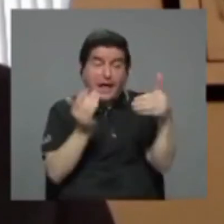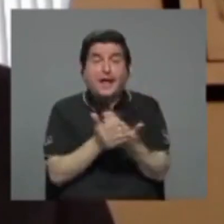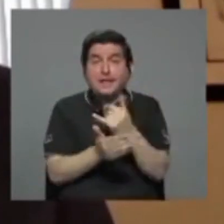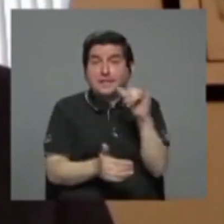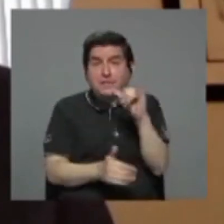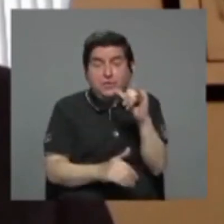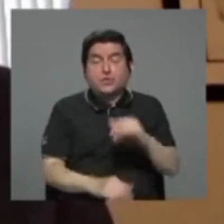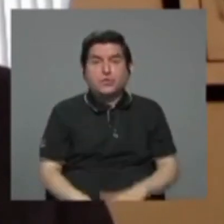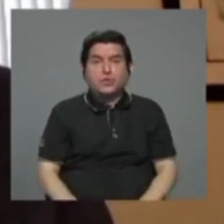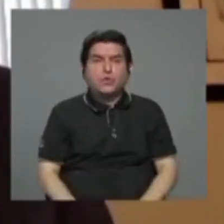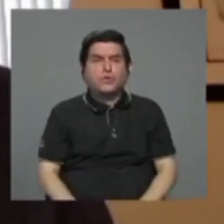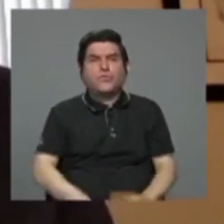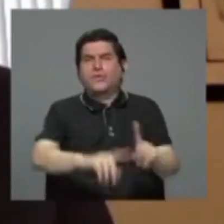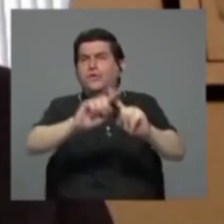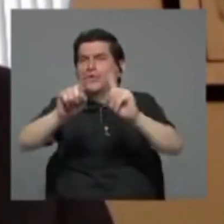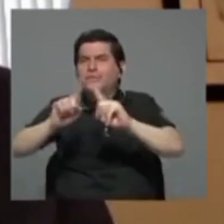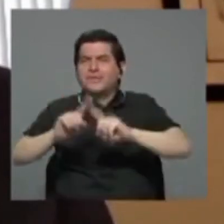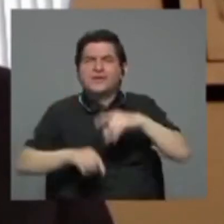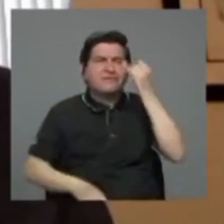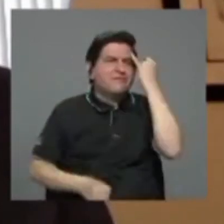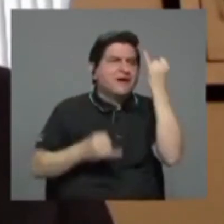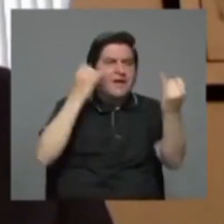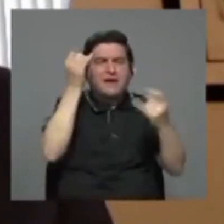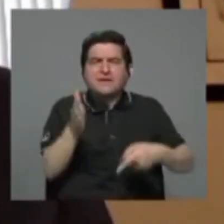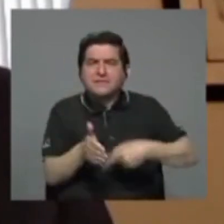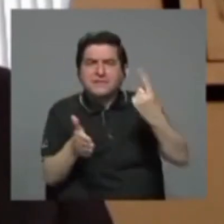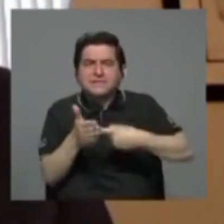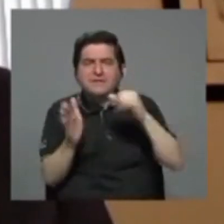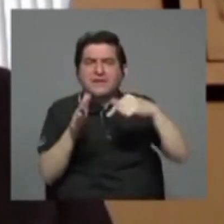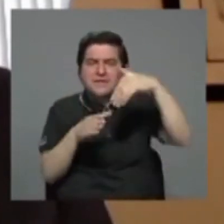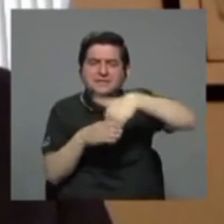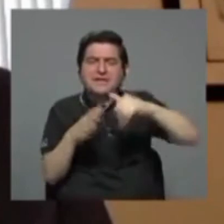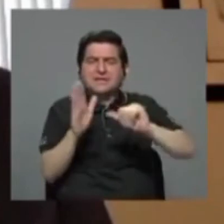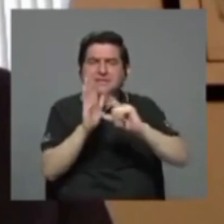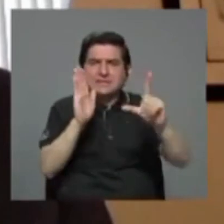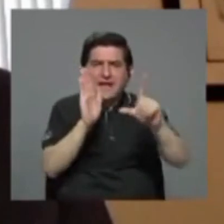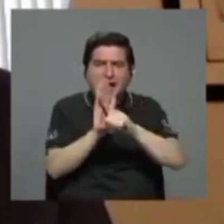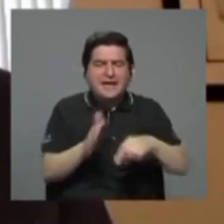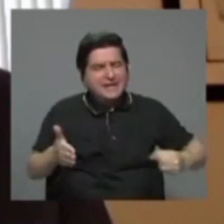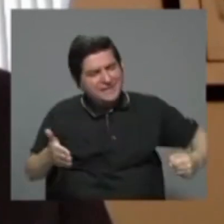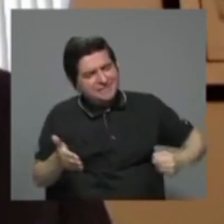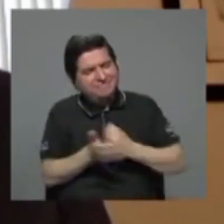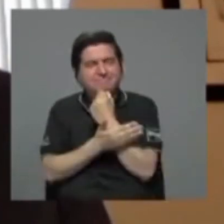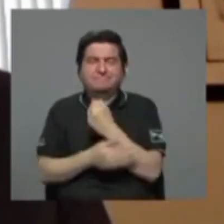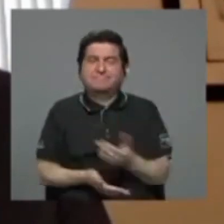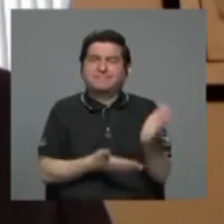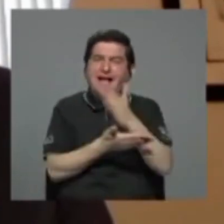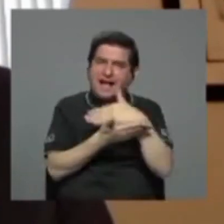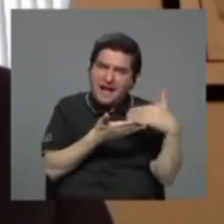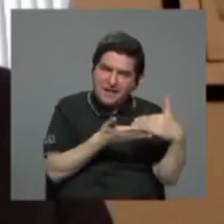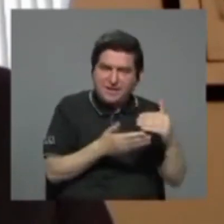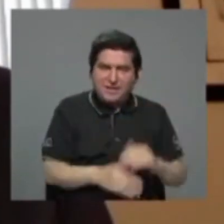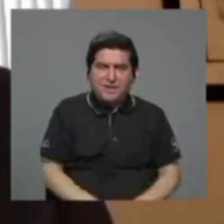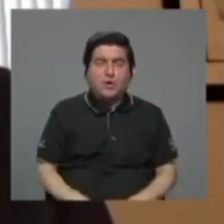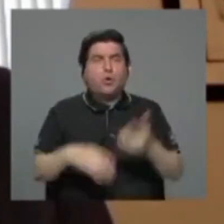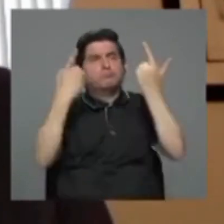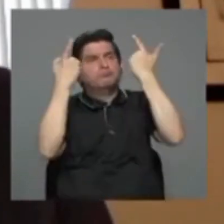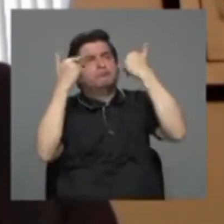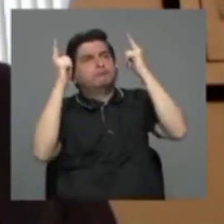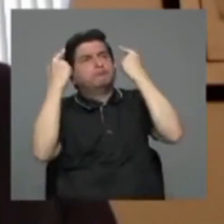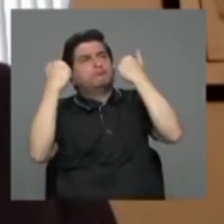una serie de iniciativas a veces en la Asamblea Legislativa, desgraciadamente algunas de ellas